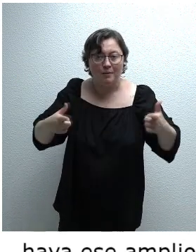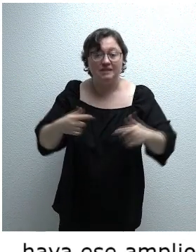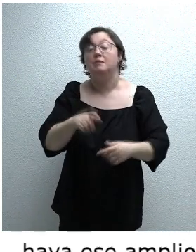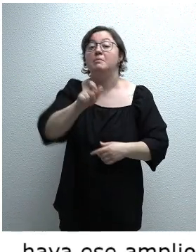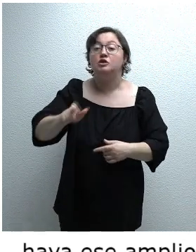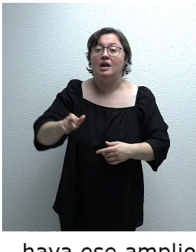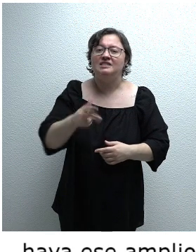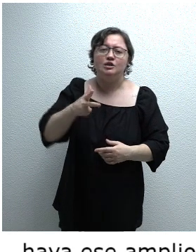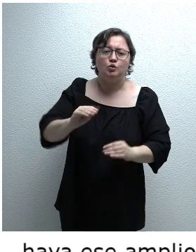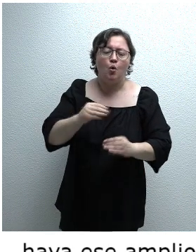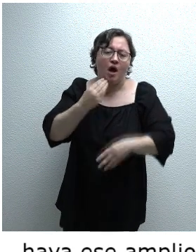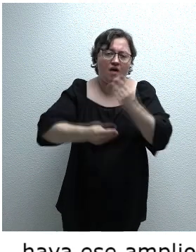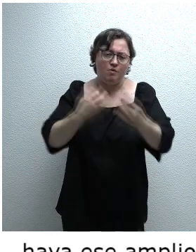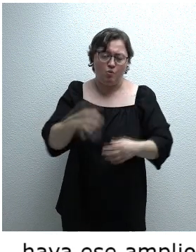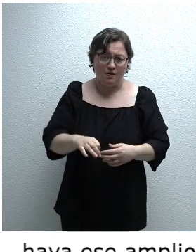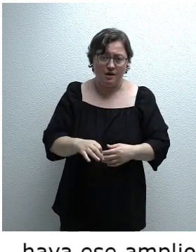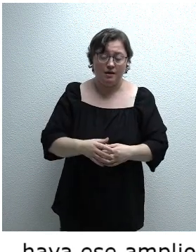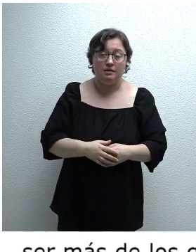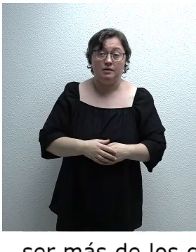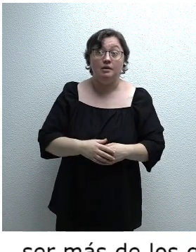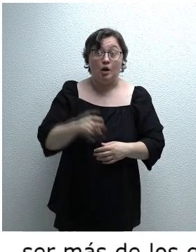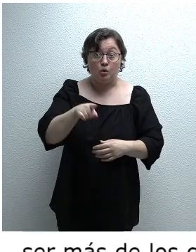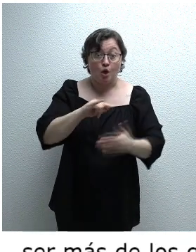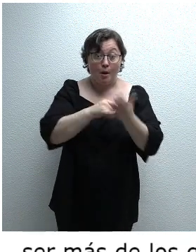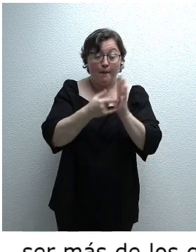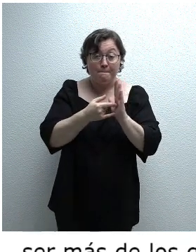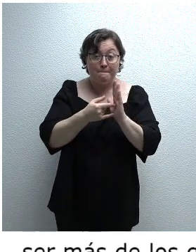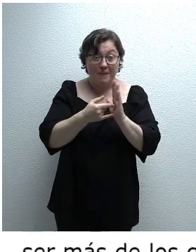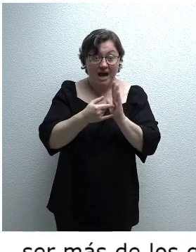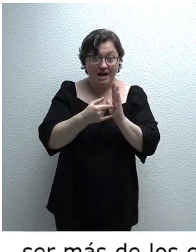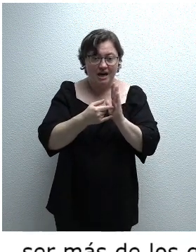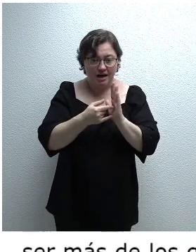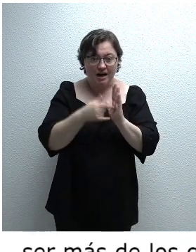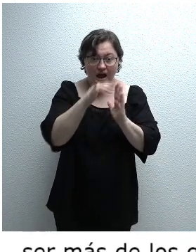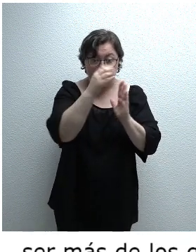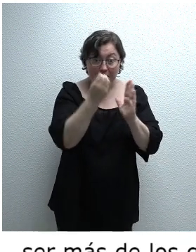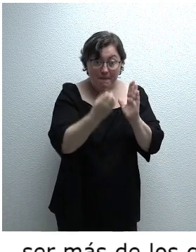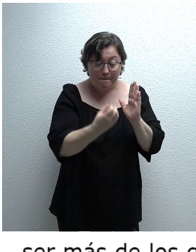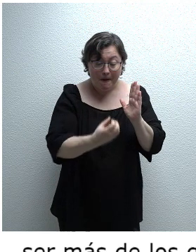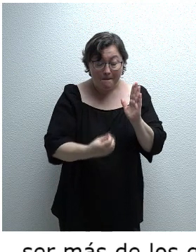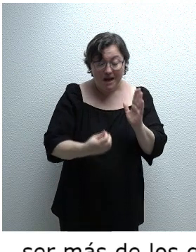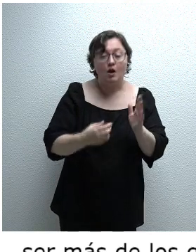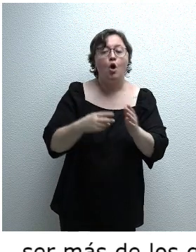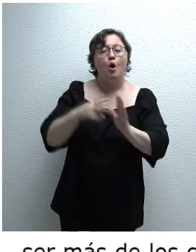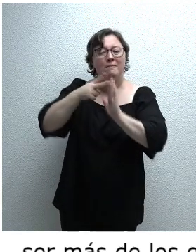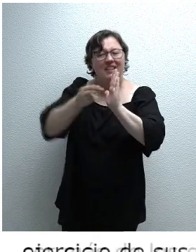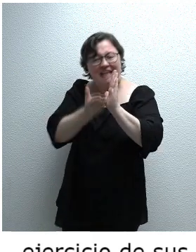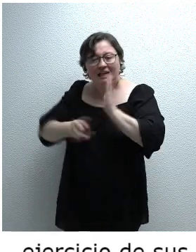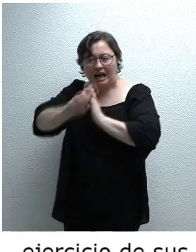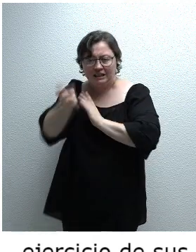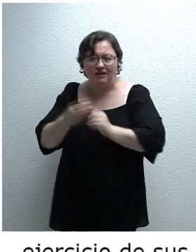derechos a estas personas, pues con ese plan se pueden establecer esas medidas alternativas y entonces se vea